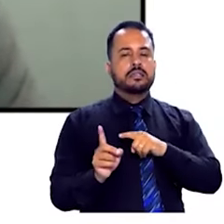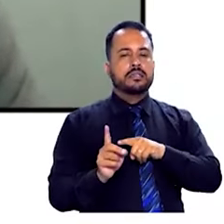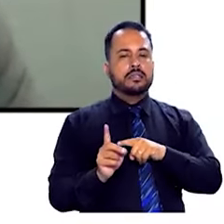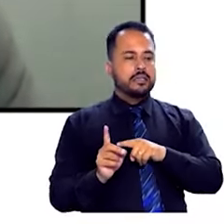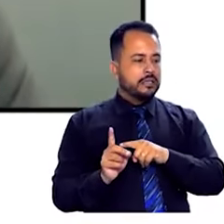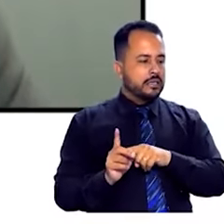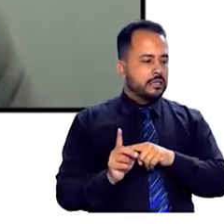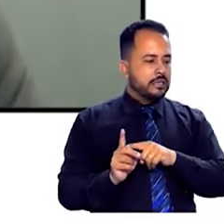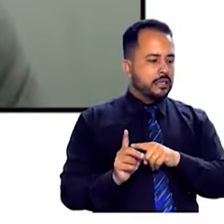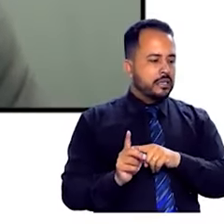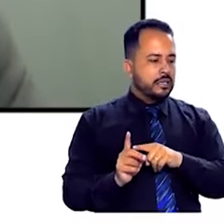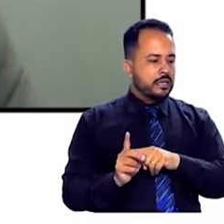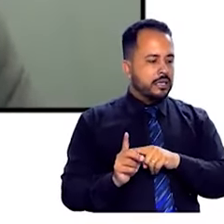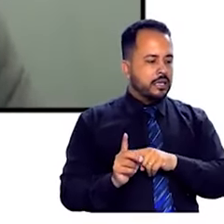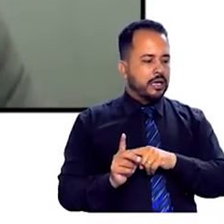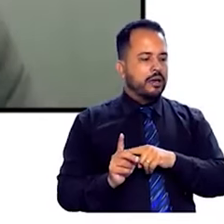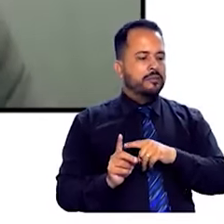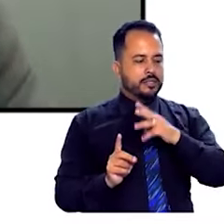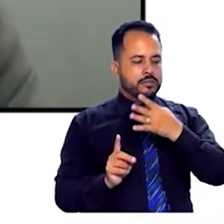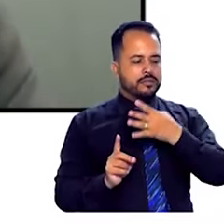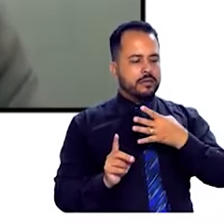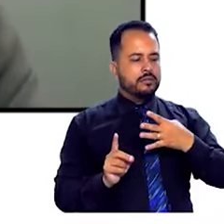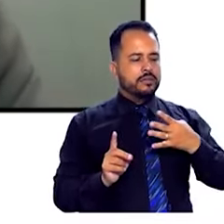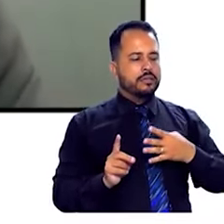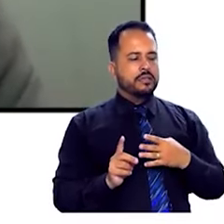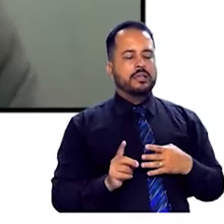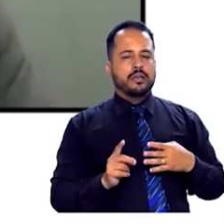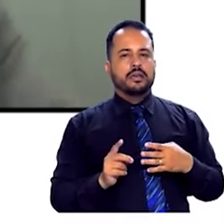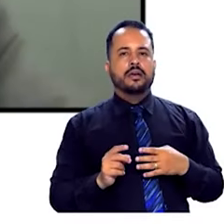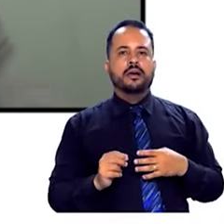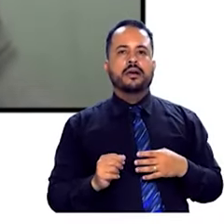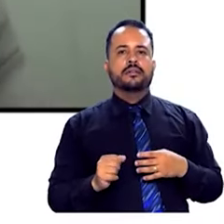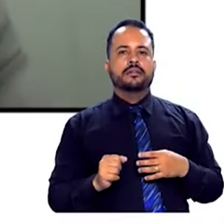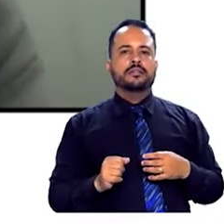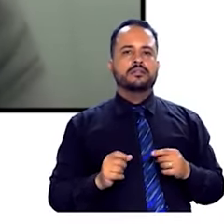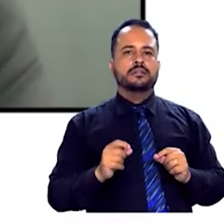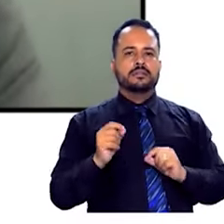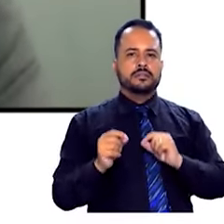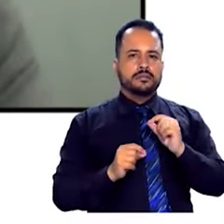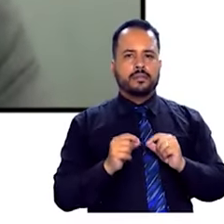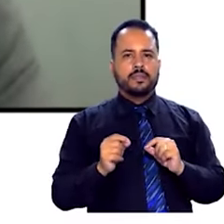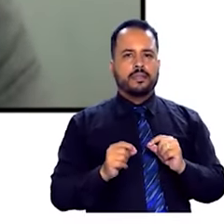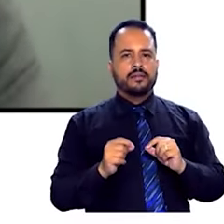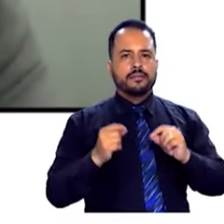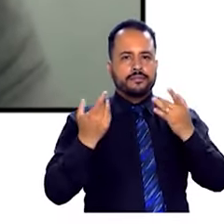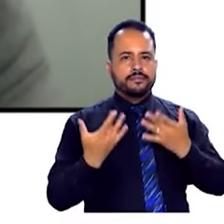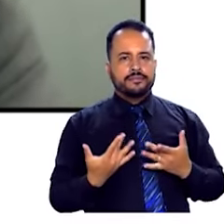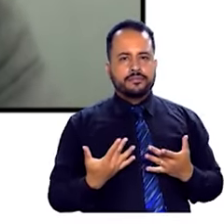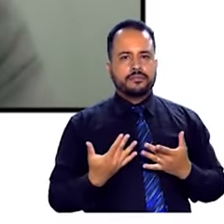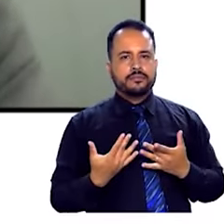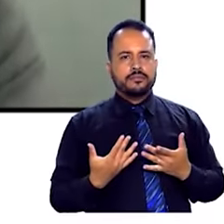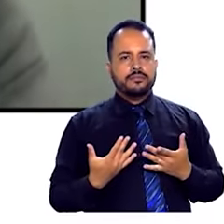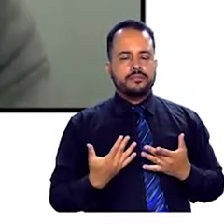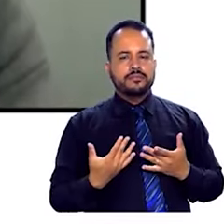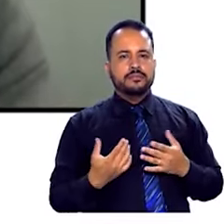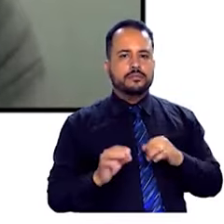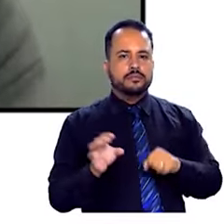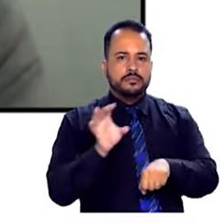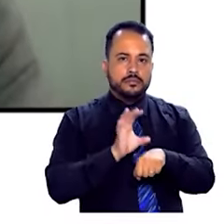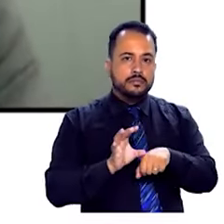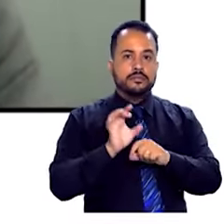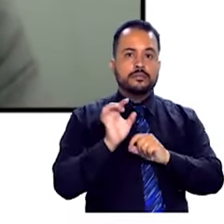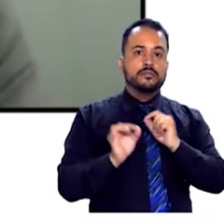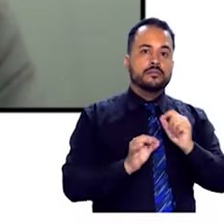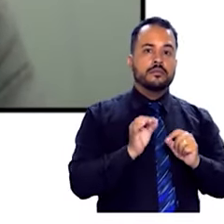estaba abierto por Ley también lo puede cerrar discrecional es la aprobación en el ao 1990